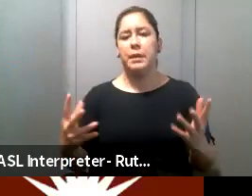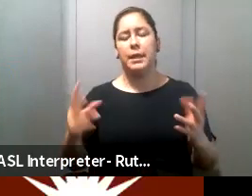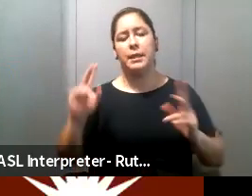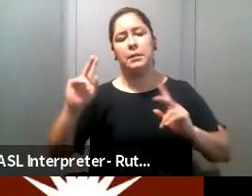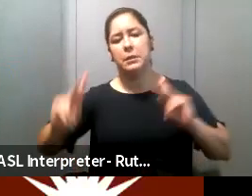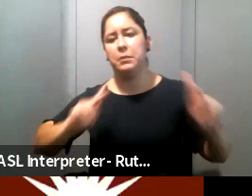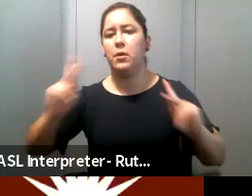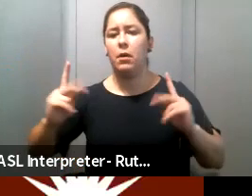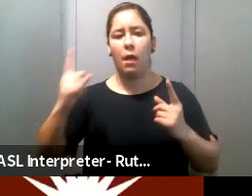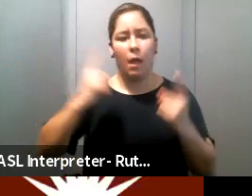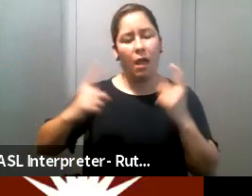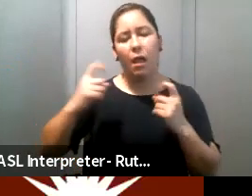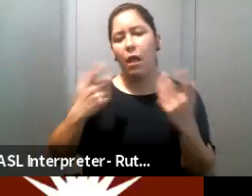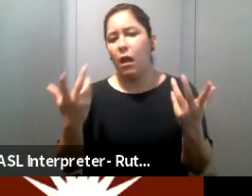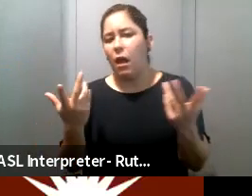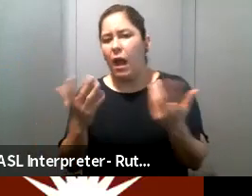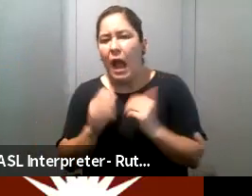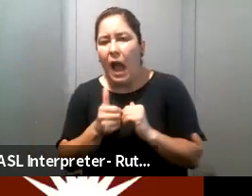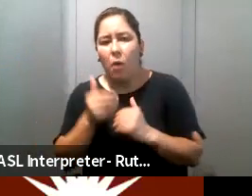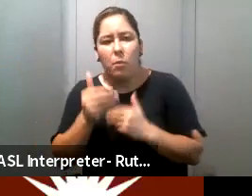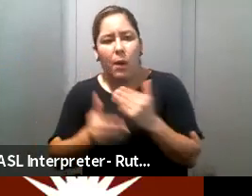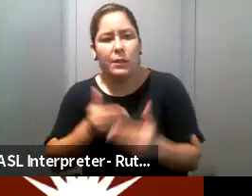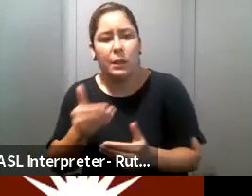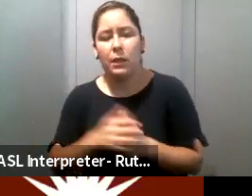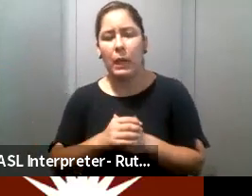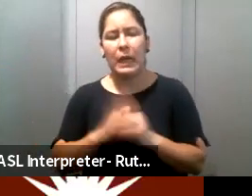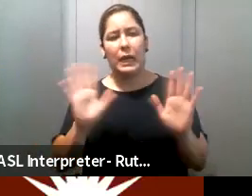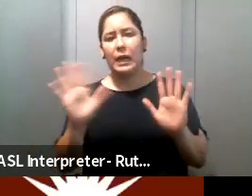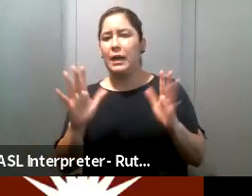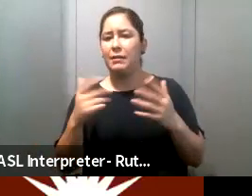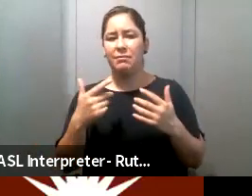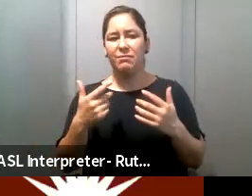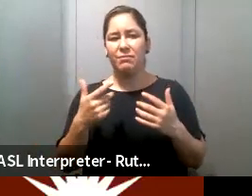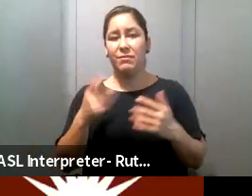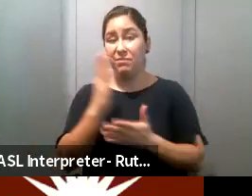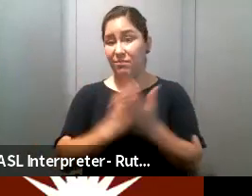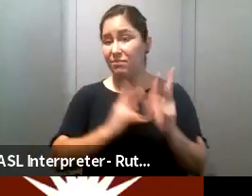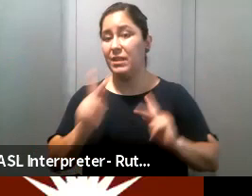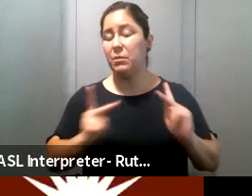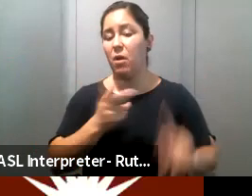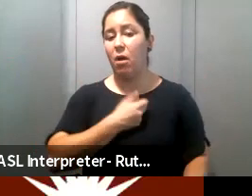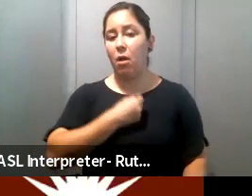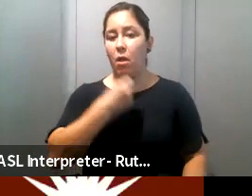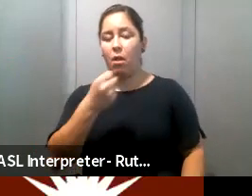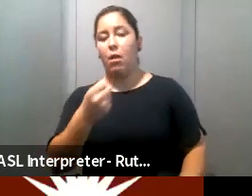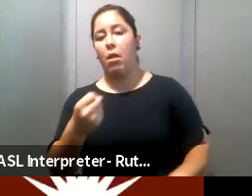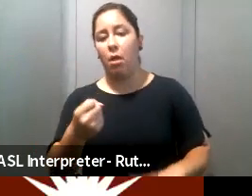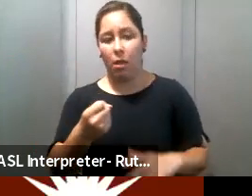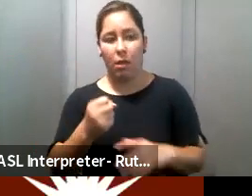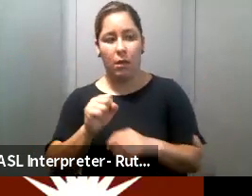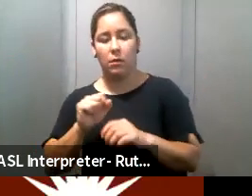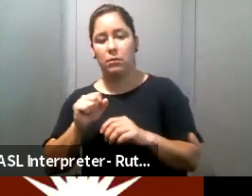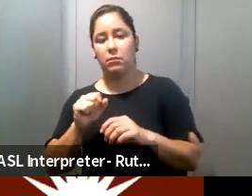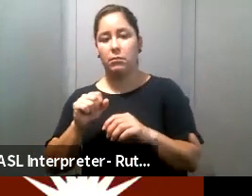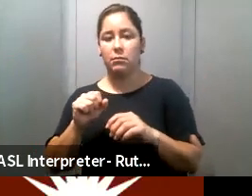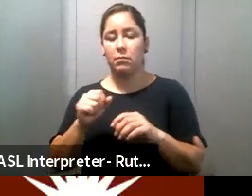incertidumbre sobre el proceso legal, miedos a ser secuestrados, extorsionados o golpeados, también tener que esperar por mucho tiempo en México